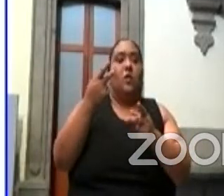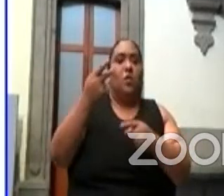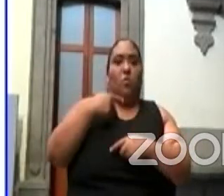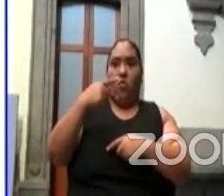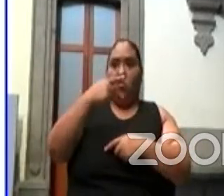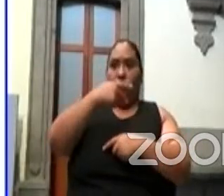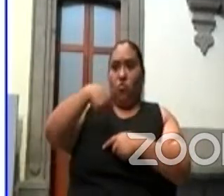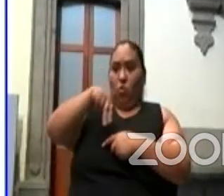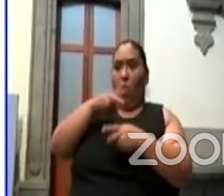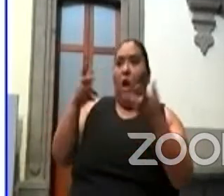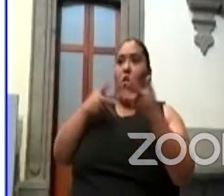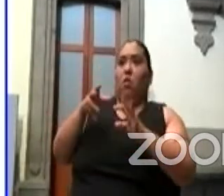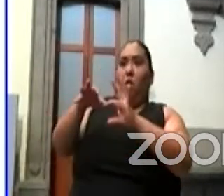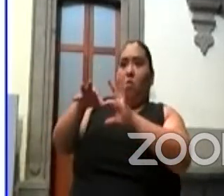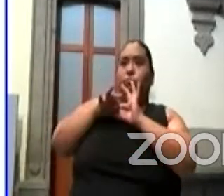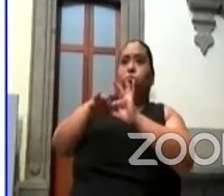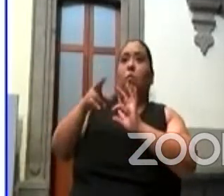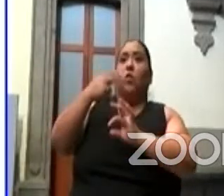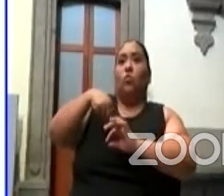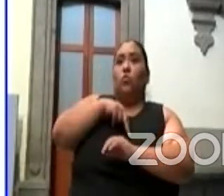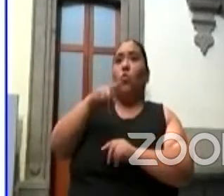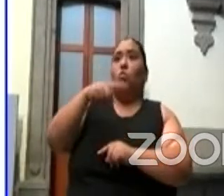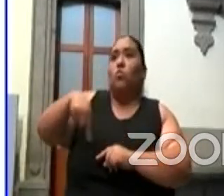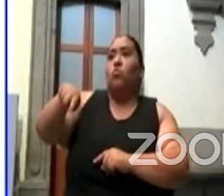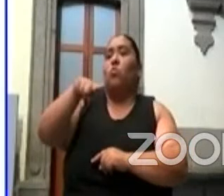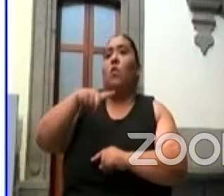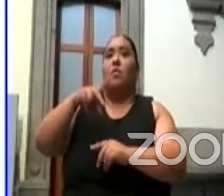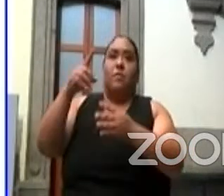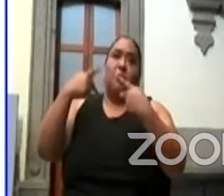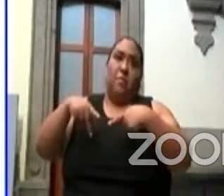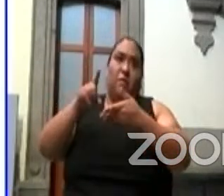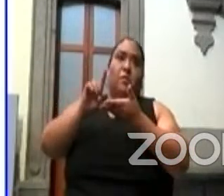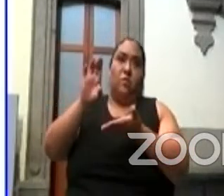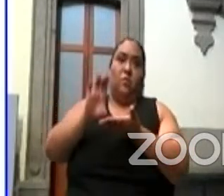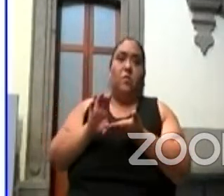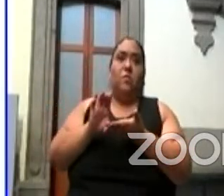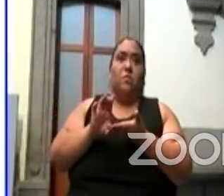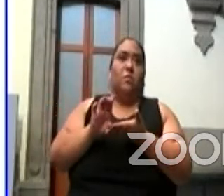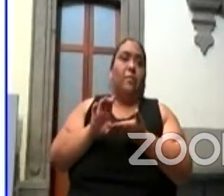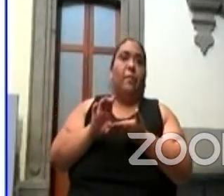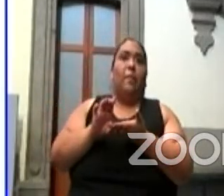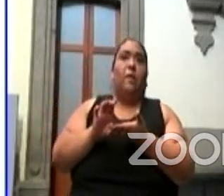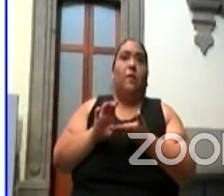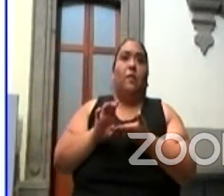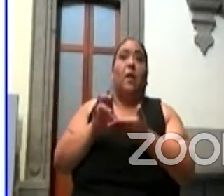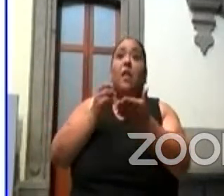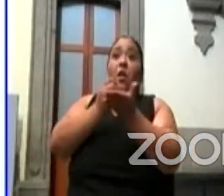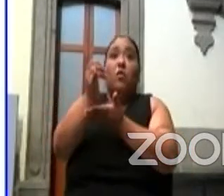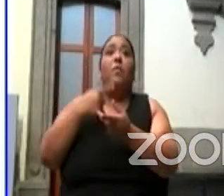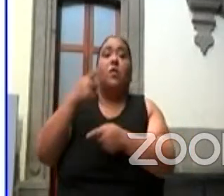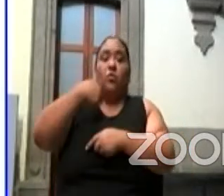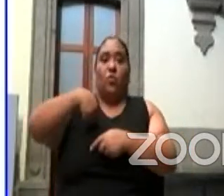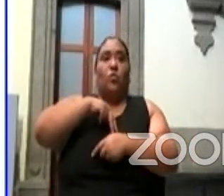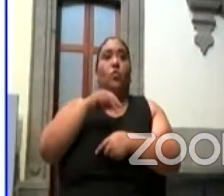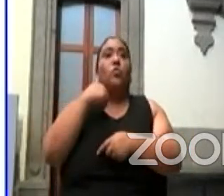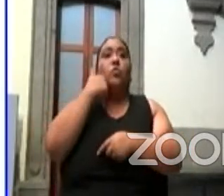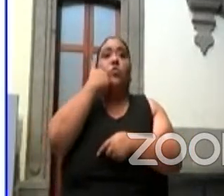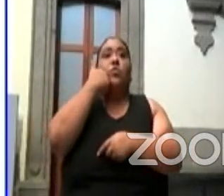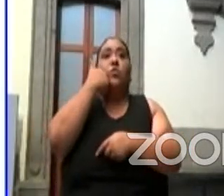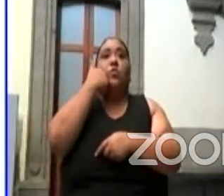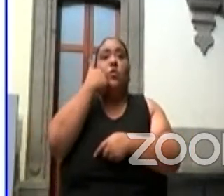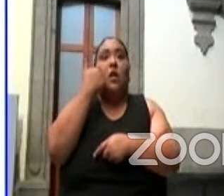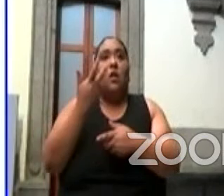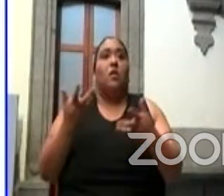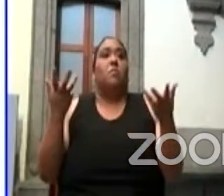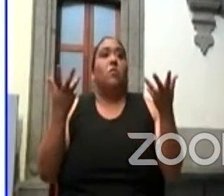nosotros sin nosotros, pues es como hemos, como tratamos de cumplir